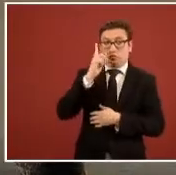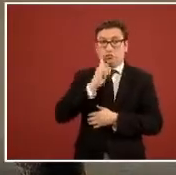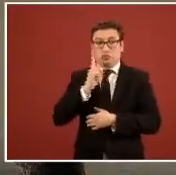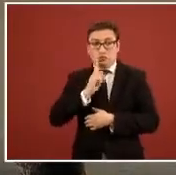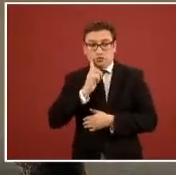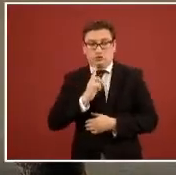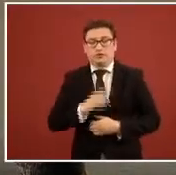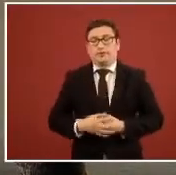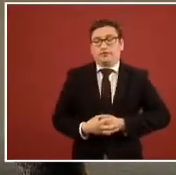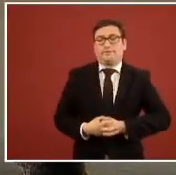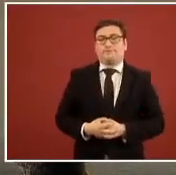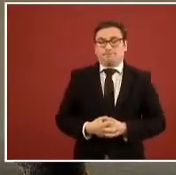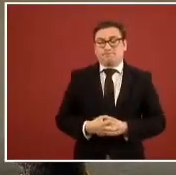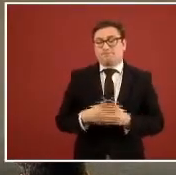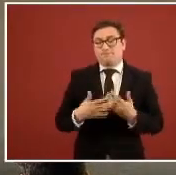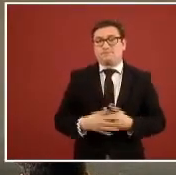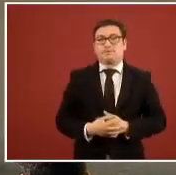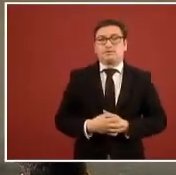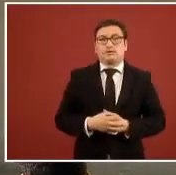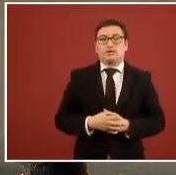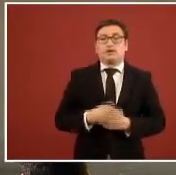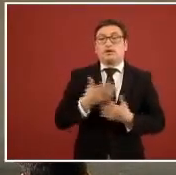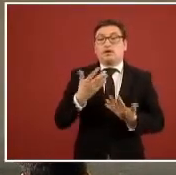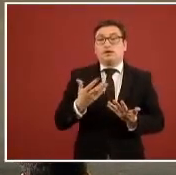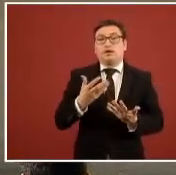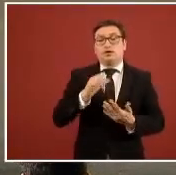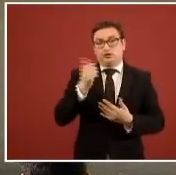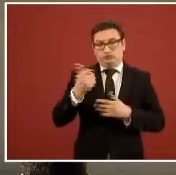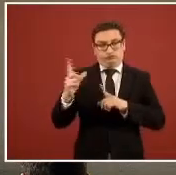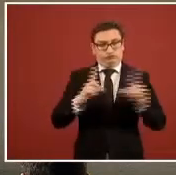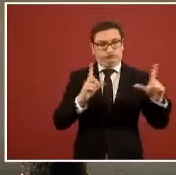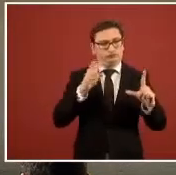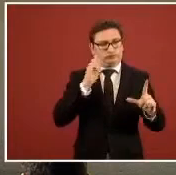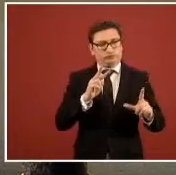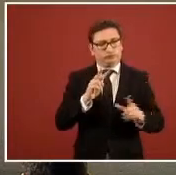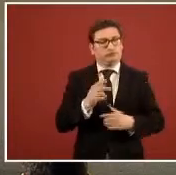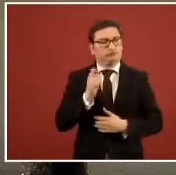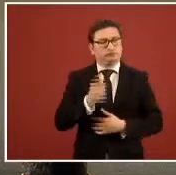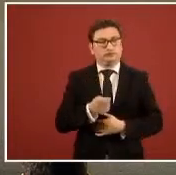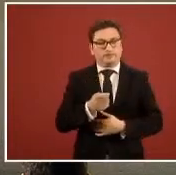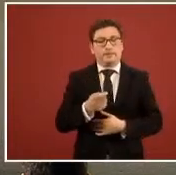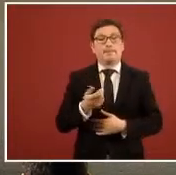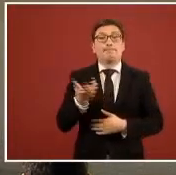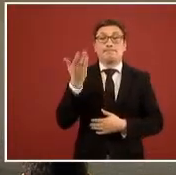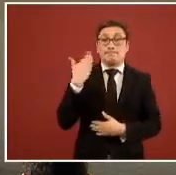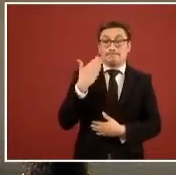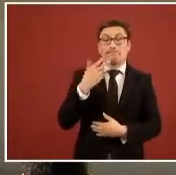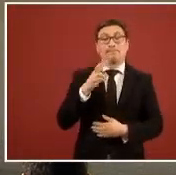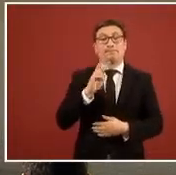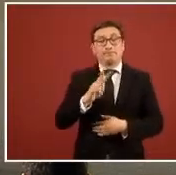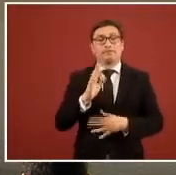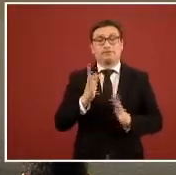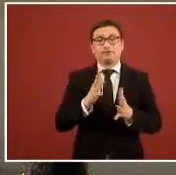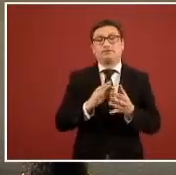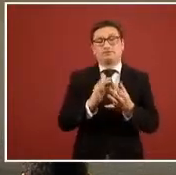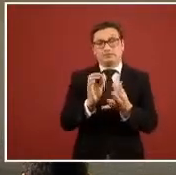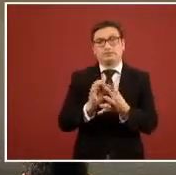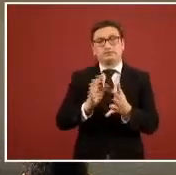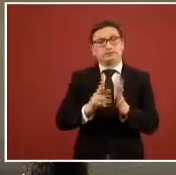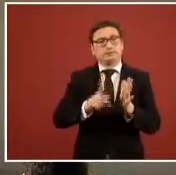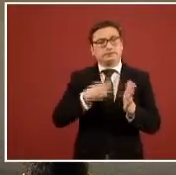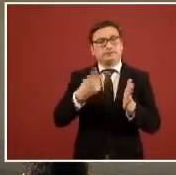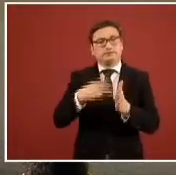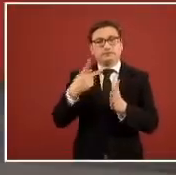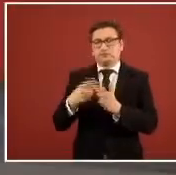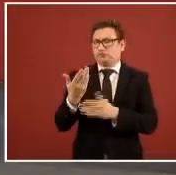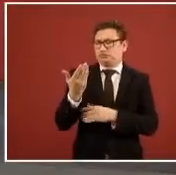de puerperio. En la siguiente diapositiva podemos notar lo que ya veníamos tratando de comunicar